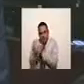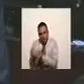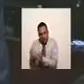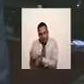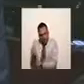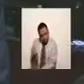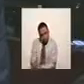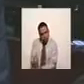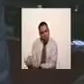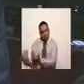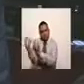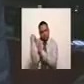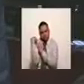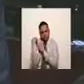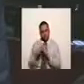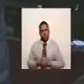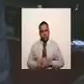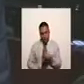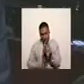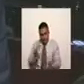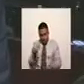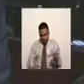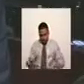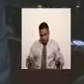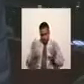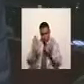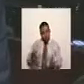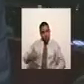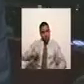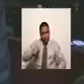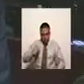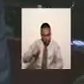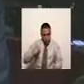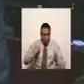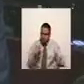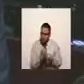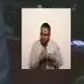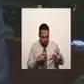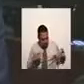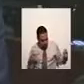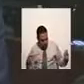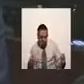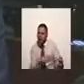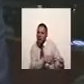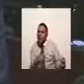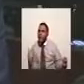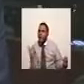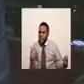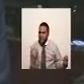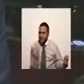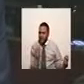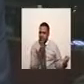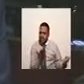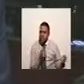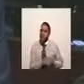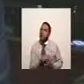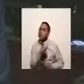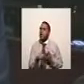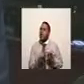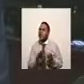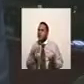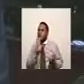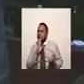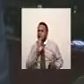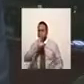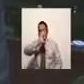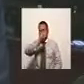un conjunto de nombramientos de personas muy jóvenes en la Junta. Después vino Juan Pablo Zárate,